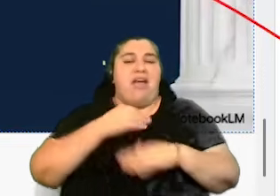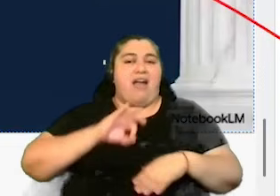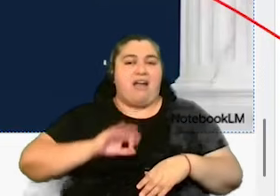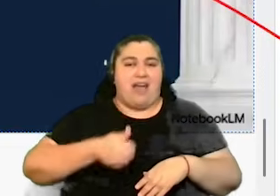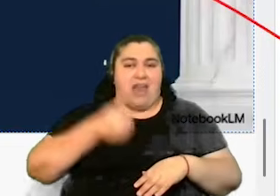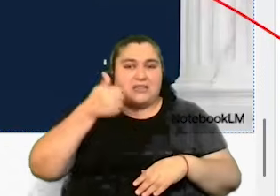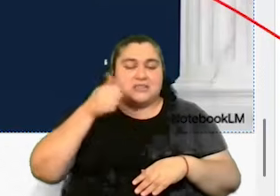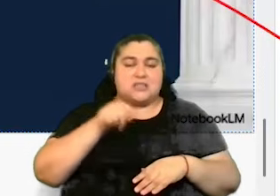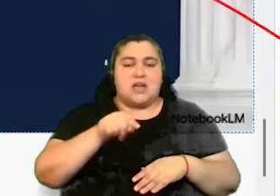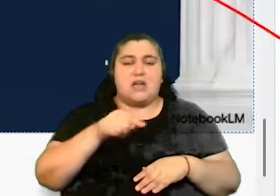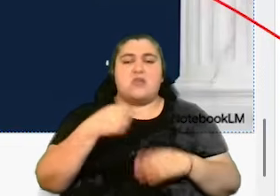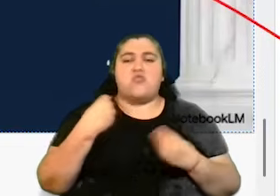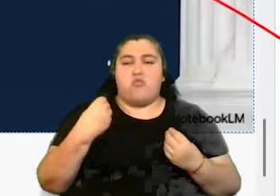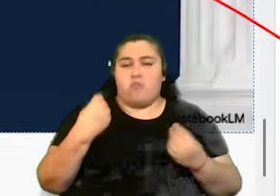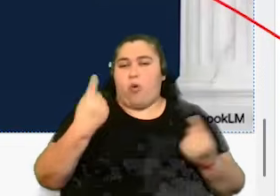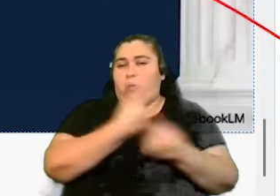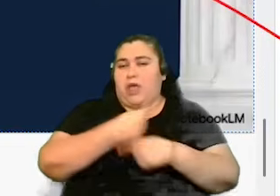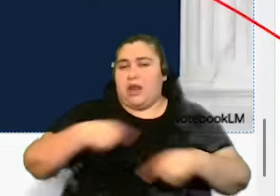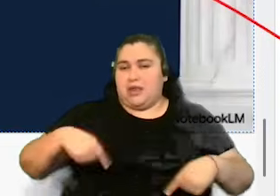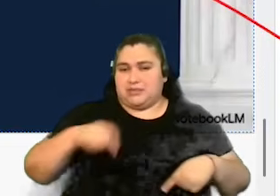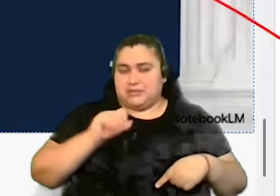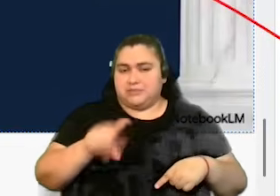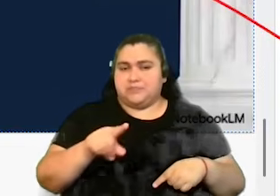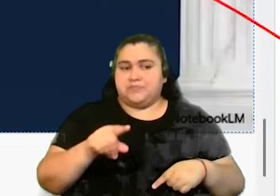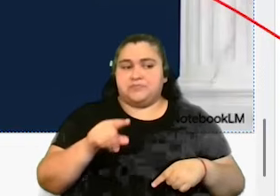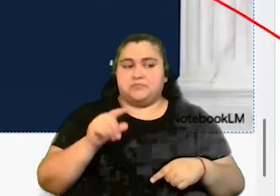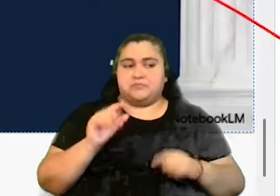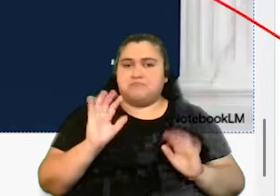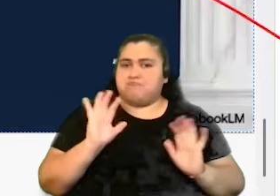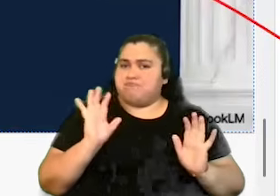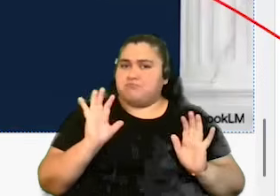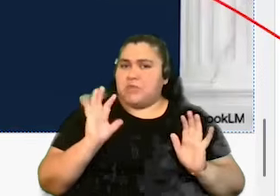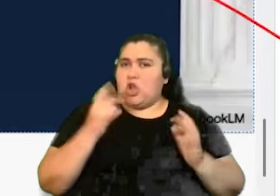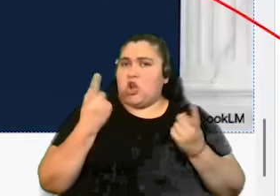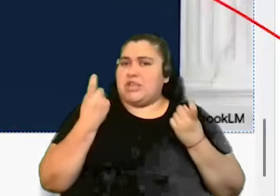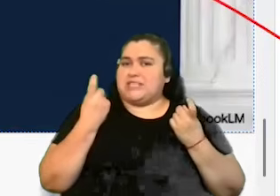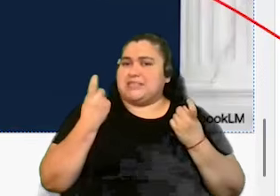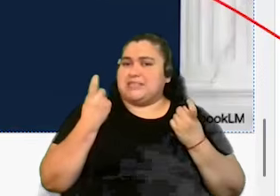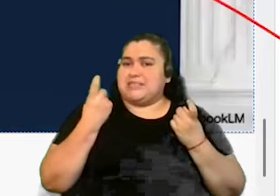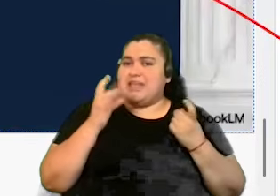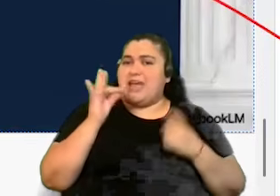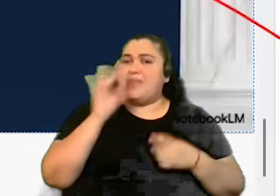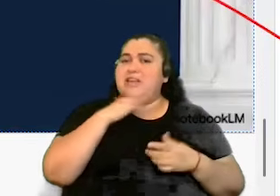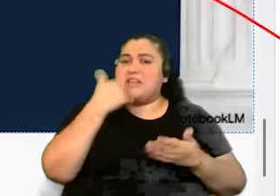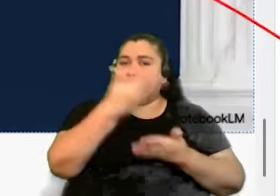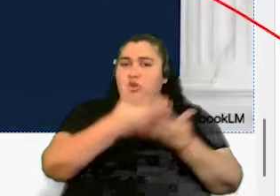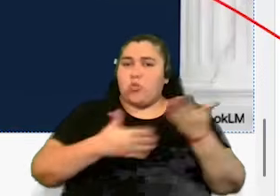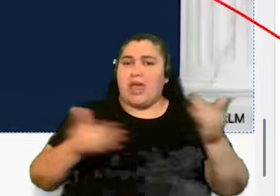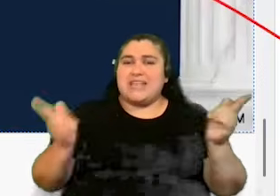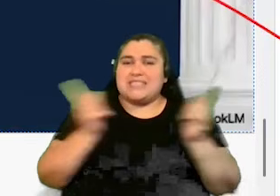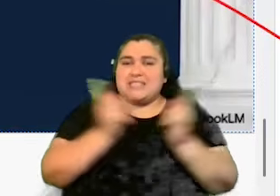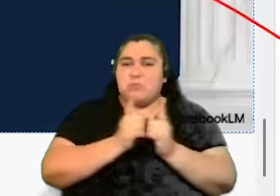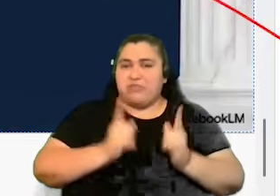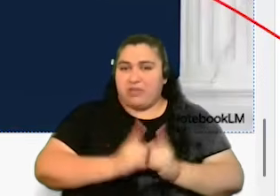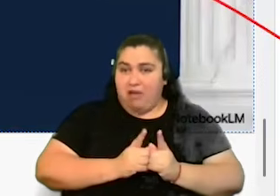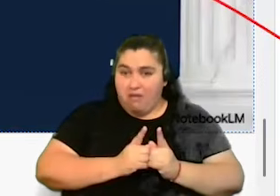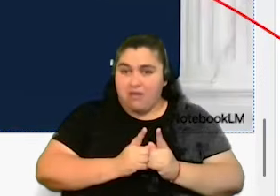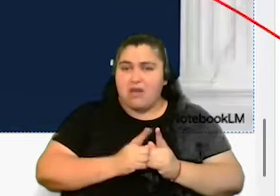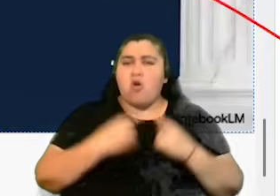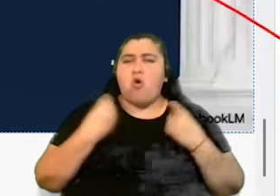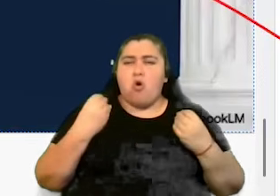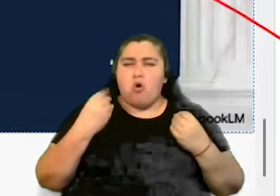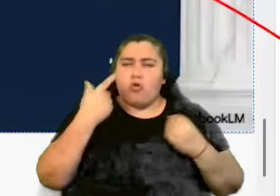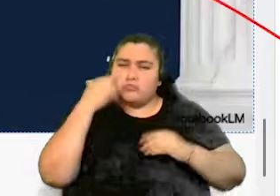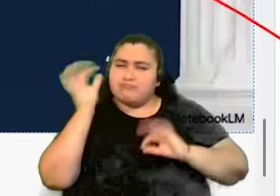uso, eh, ¿no se aplican en los casos de las declaraciones juradas simplificadas? ¿O están previstos